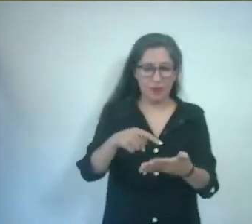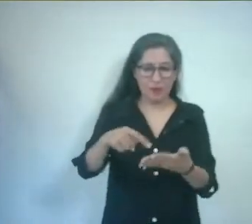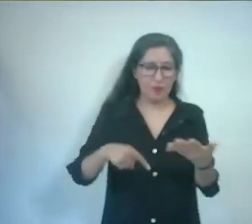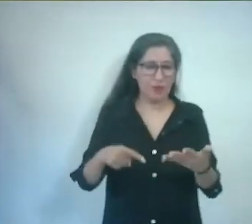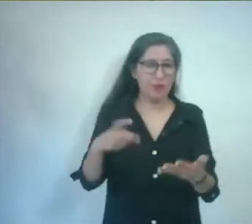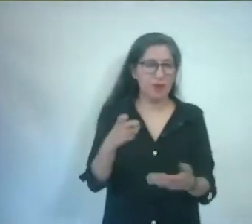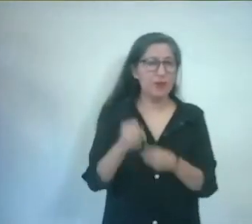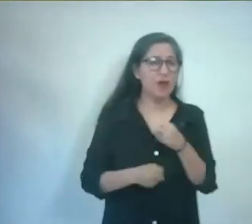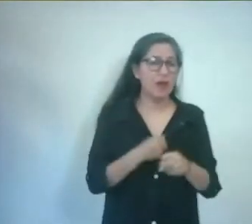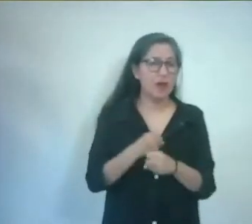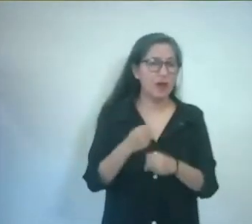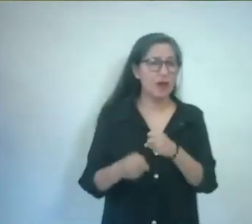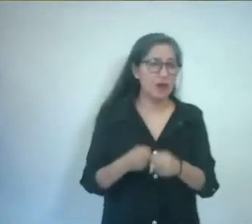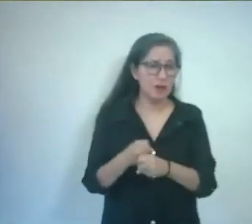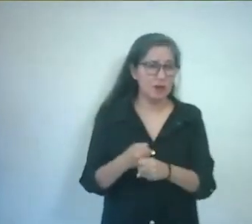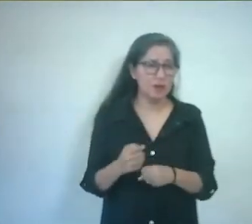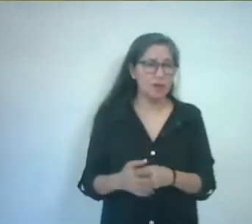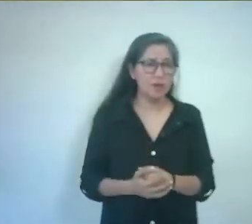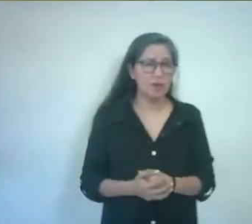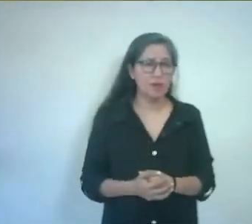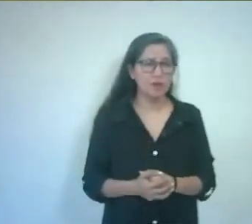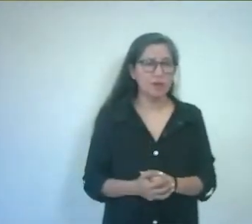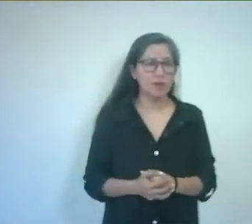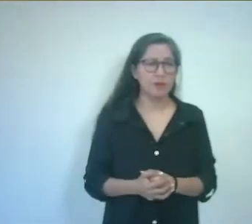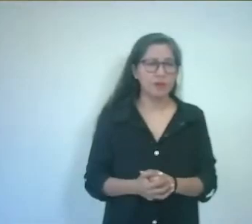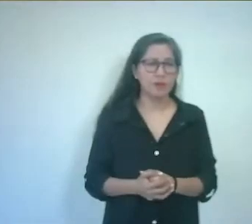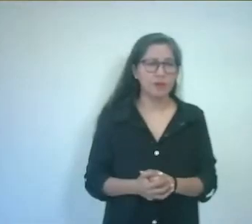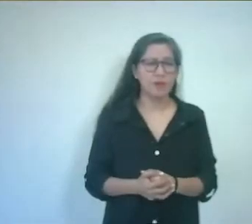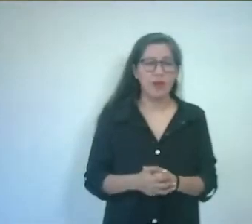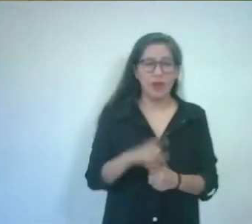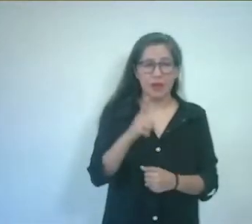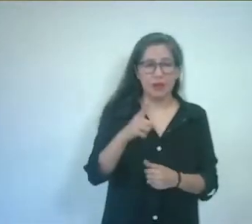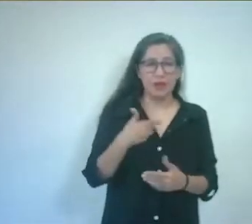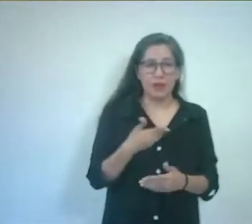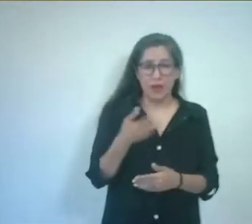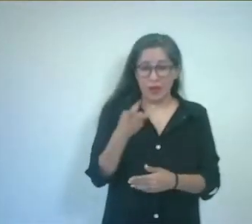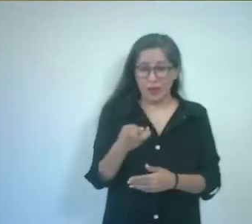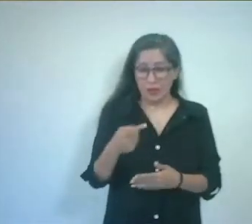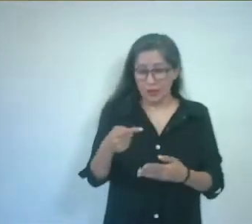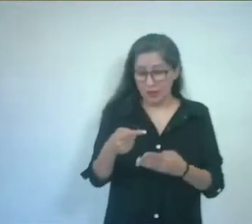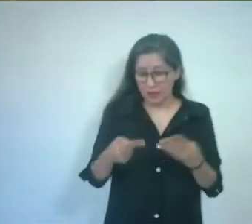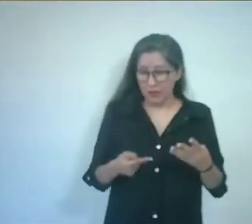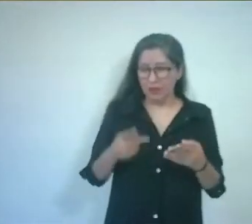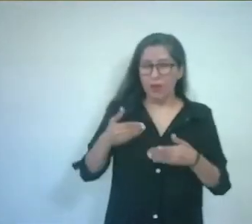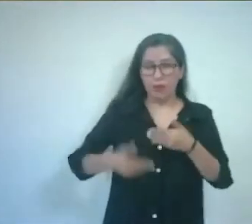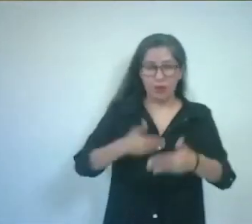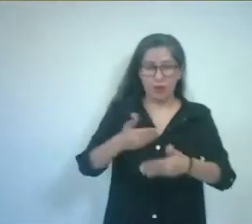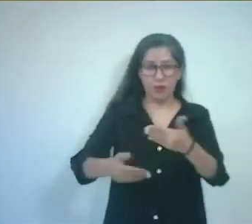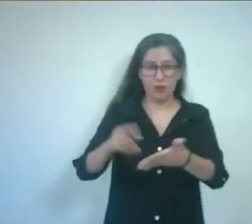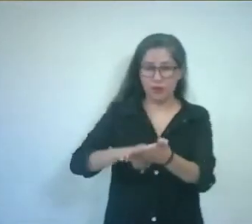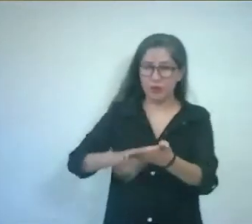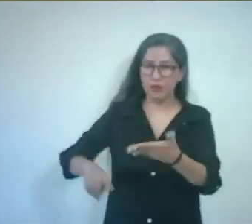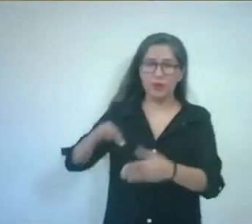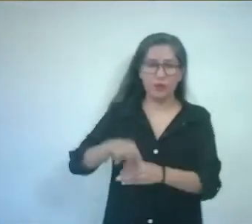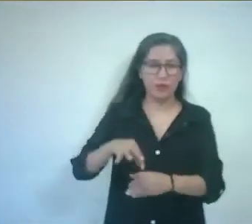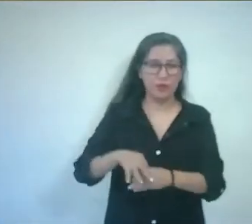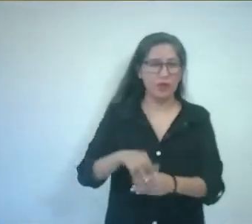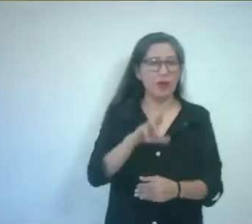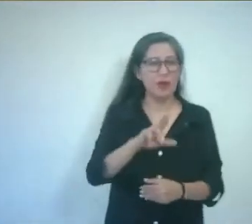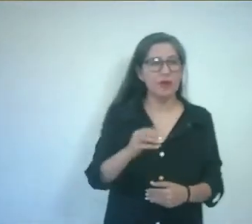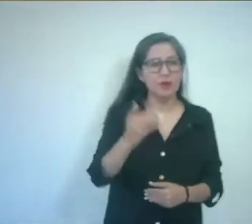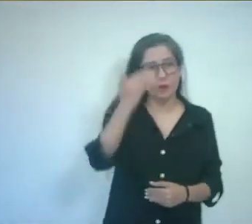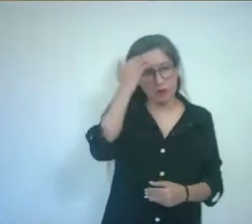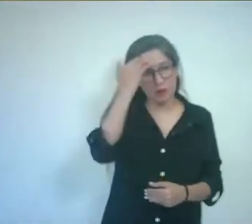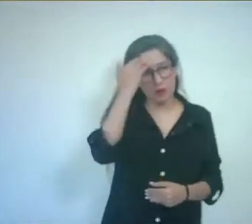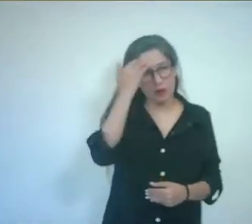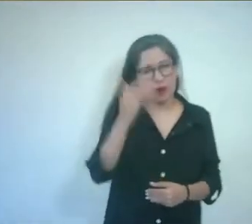tenemos años en esta experiencia electoral, más allá de que eso se vive en todos los procesos electorales, es reconocer que